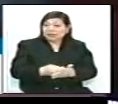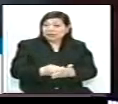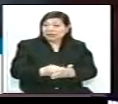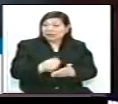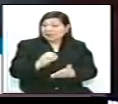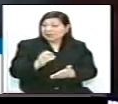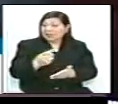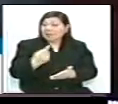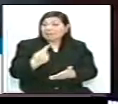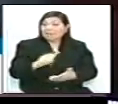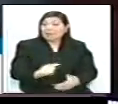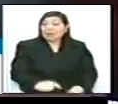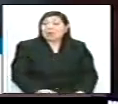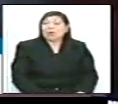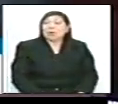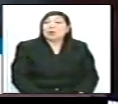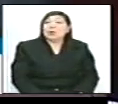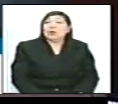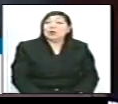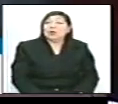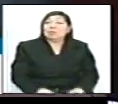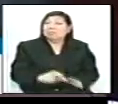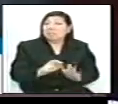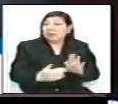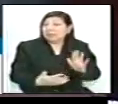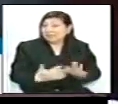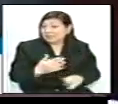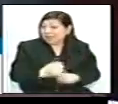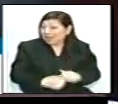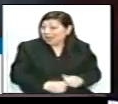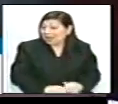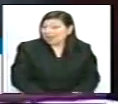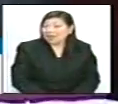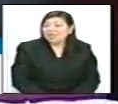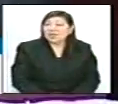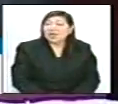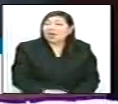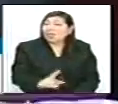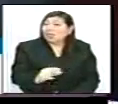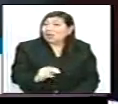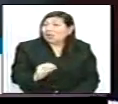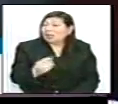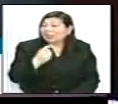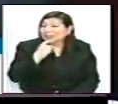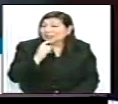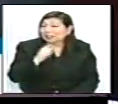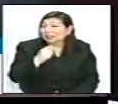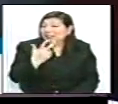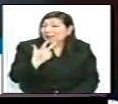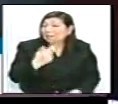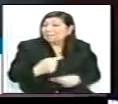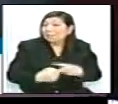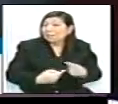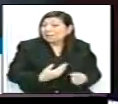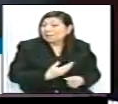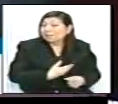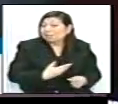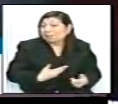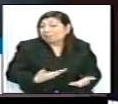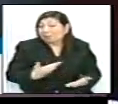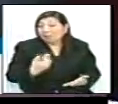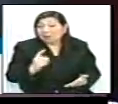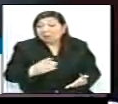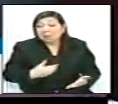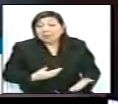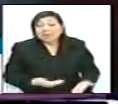civil pagada que ha sido programada en 15 años? ¿Acaso no Odebrecht necesita a los tres próximos presidentes por lo menos para